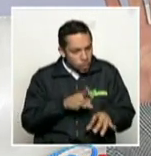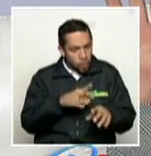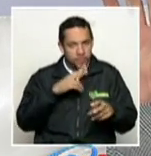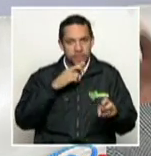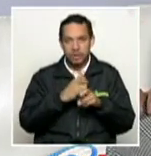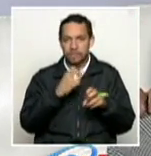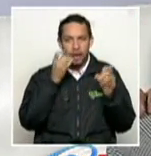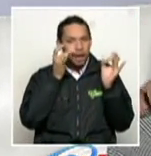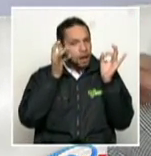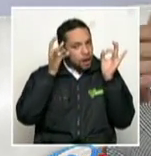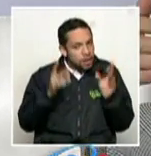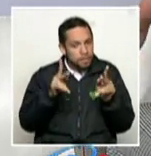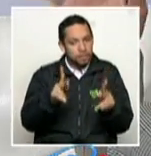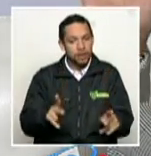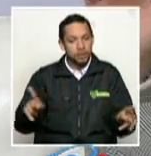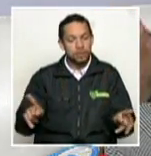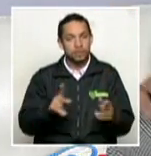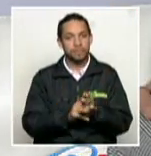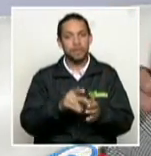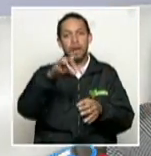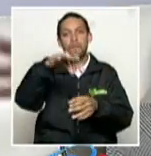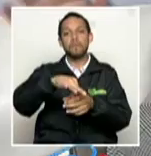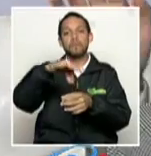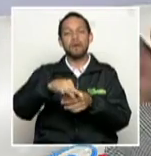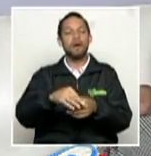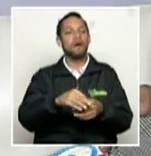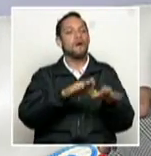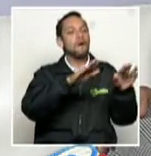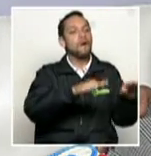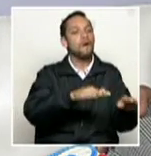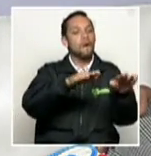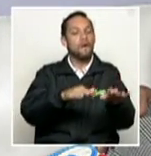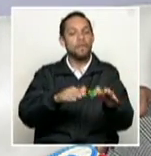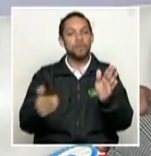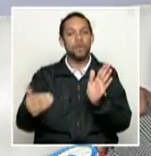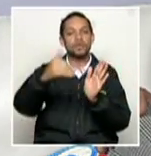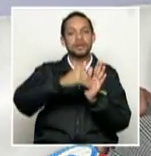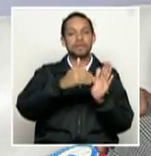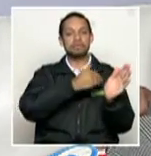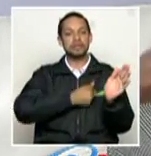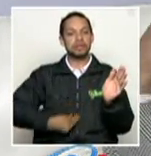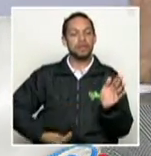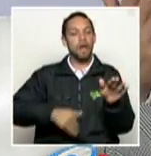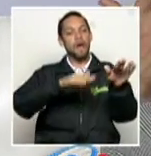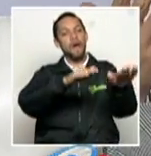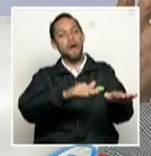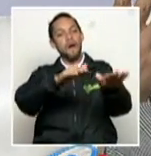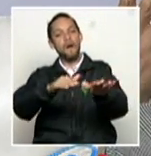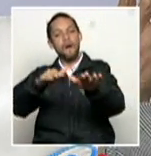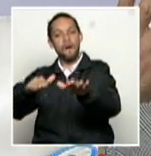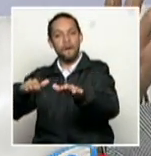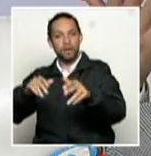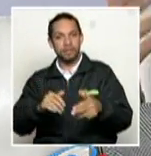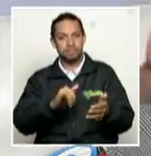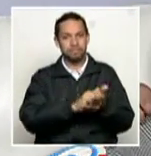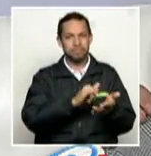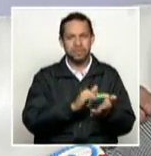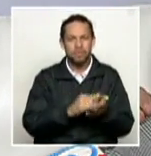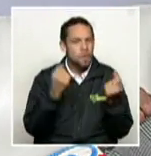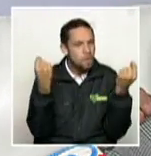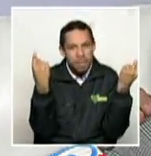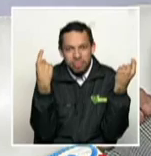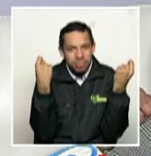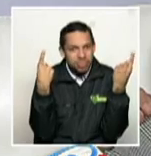No sabemos, la gente sigue votando por los mismos y el otro pide reelección y tal. Y yo no sé si es que no nos damos cuenta,